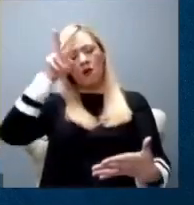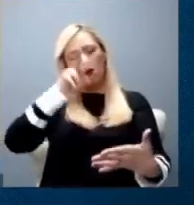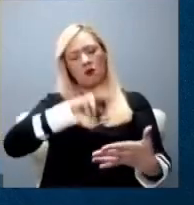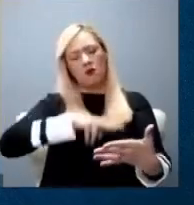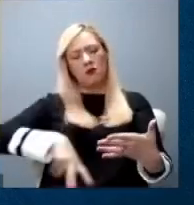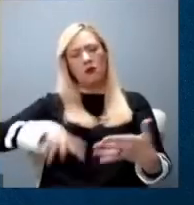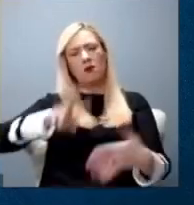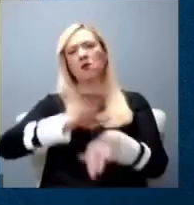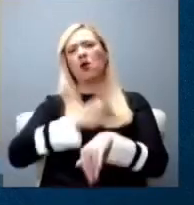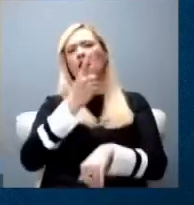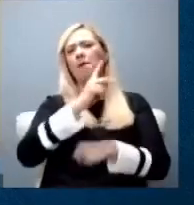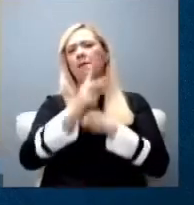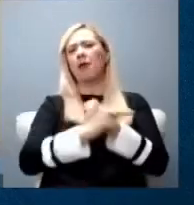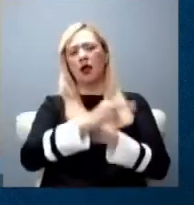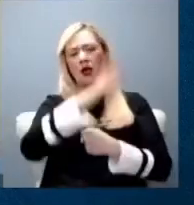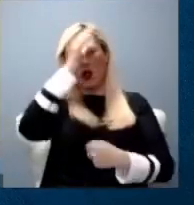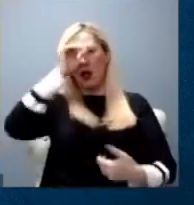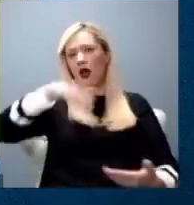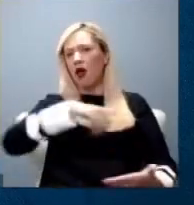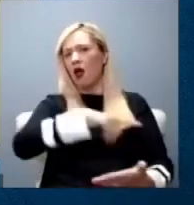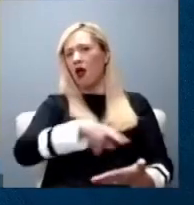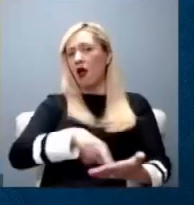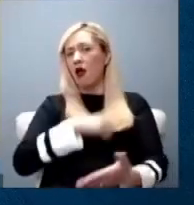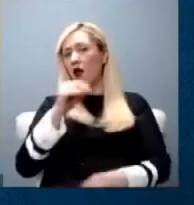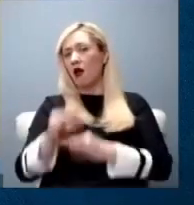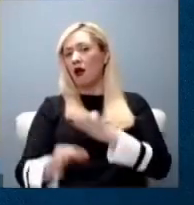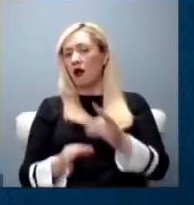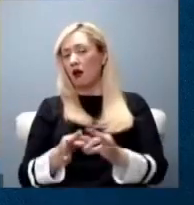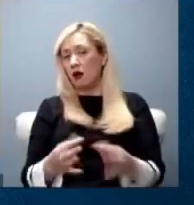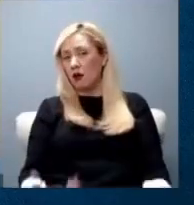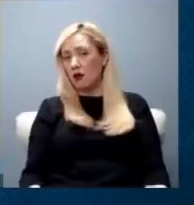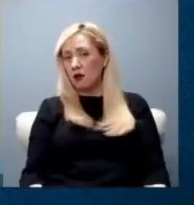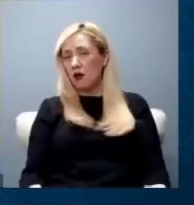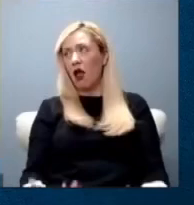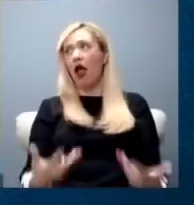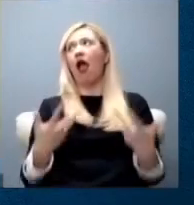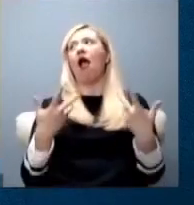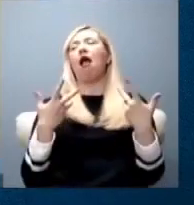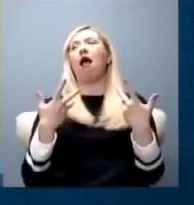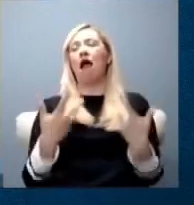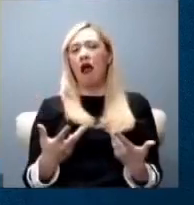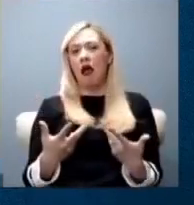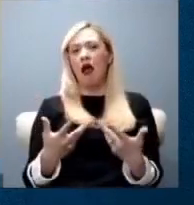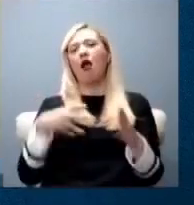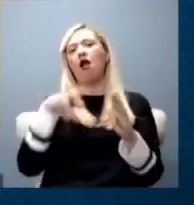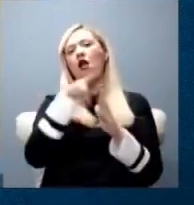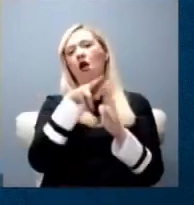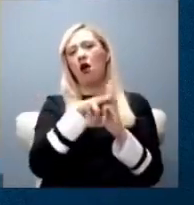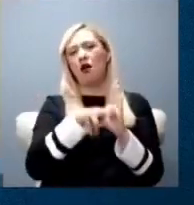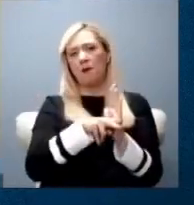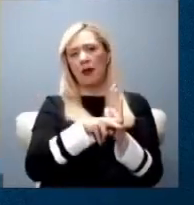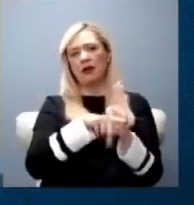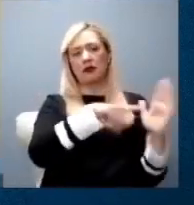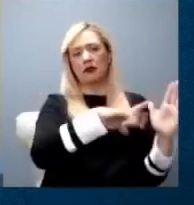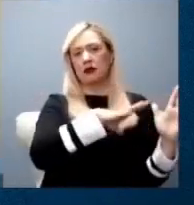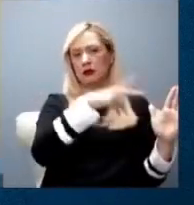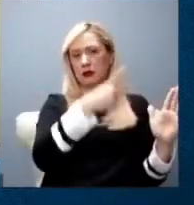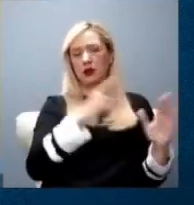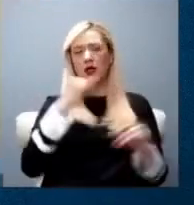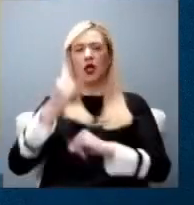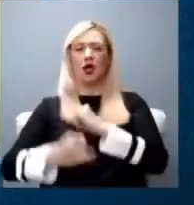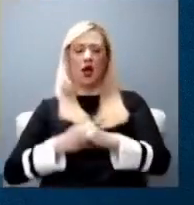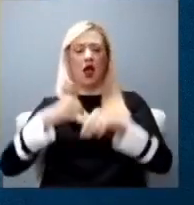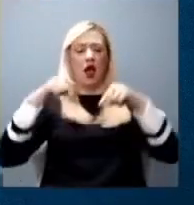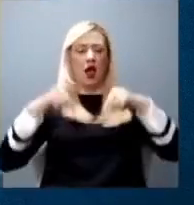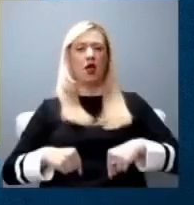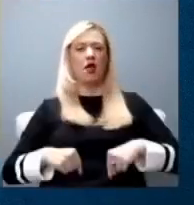doble papel, para bien o para mal. En primer lugar, el Estado o los Estados son los que crean las normas y estos órganos internacionales, con el